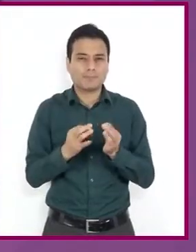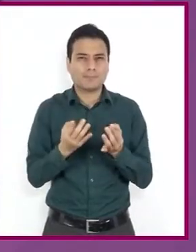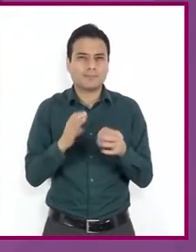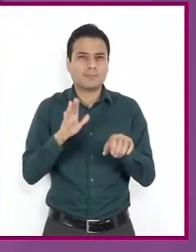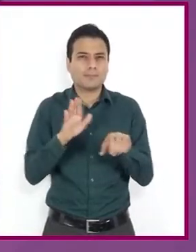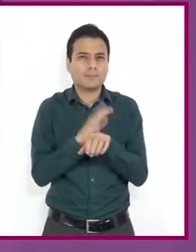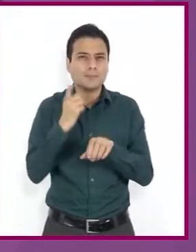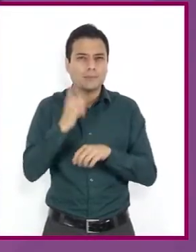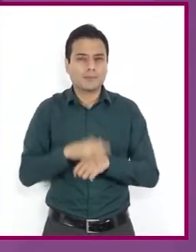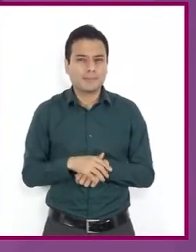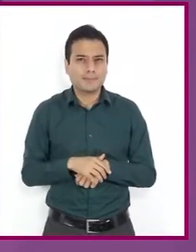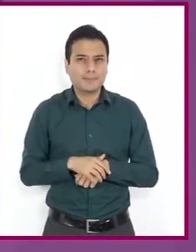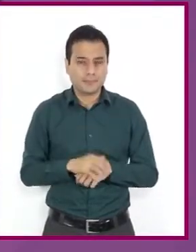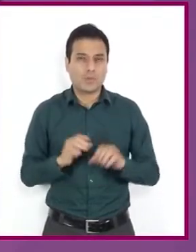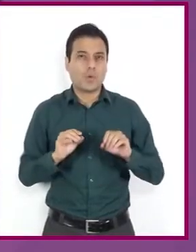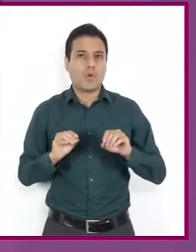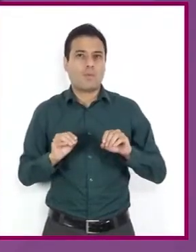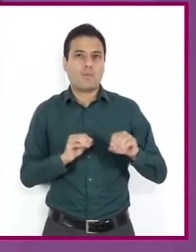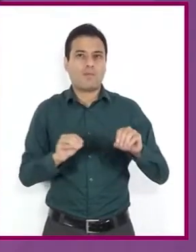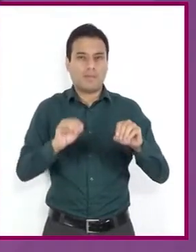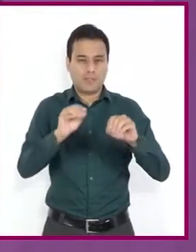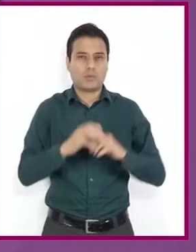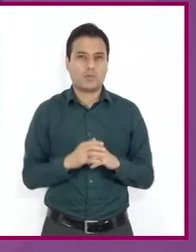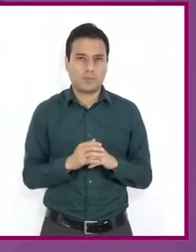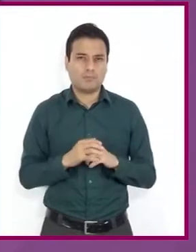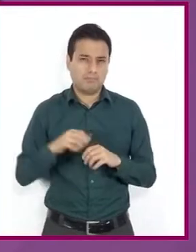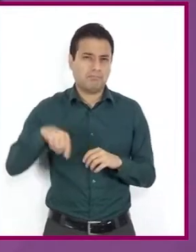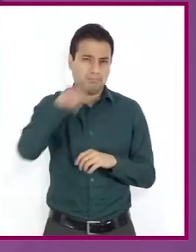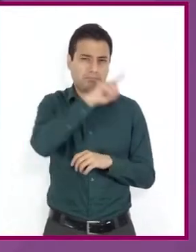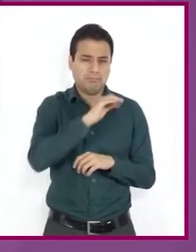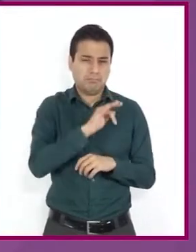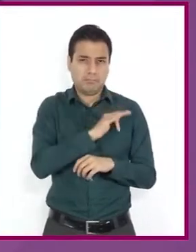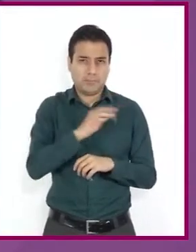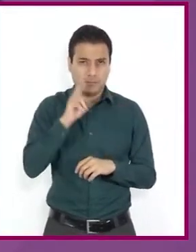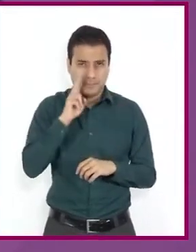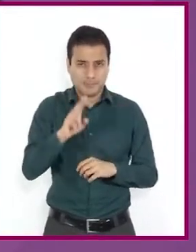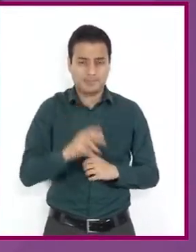movimientos ondulatorios que podemos apreciar a simple vista.